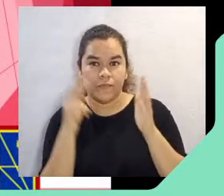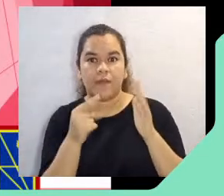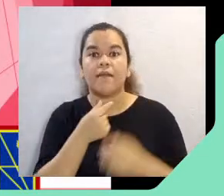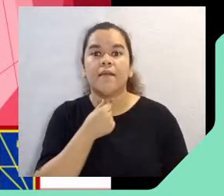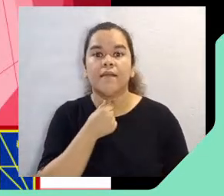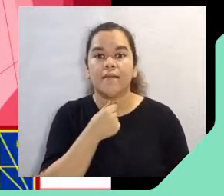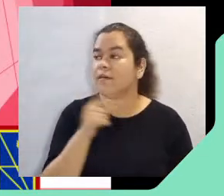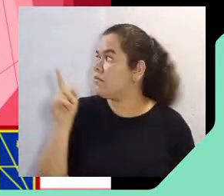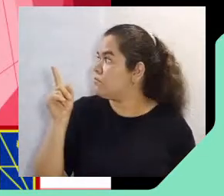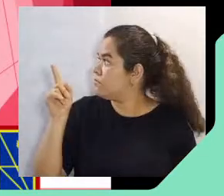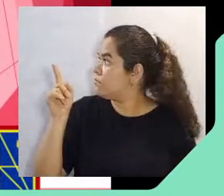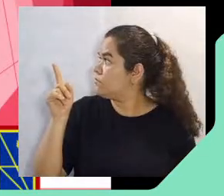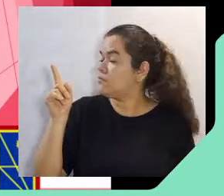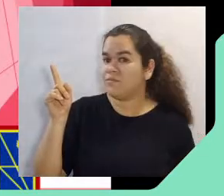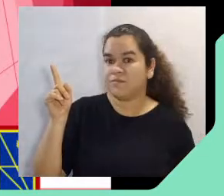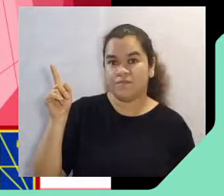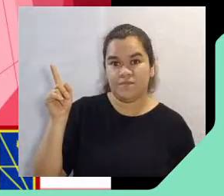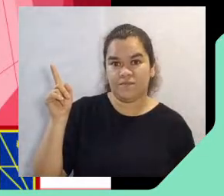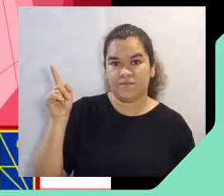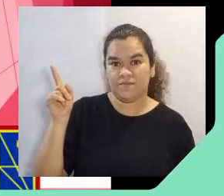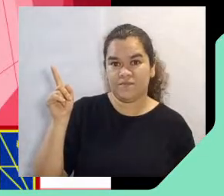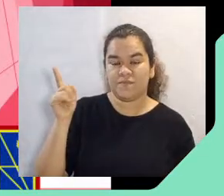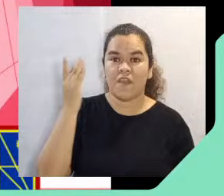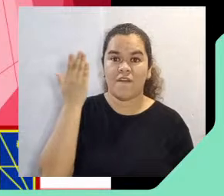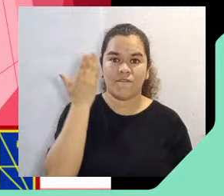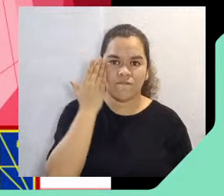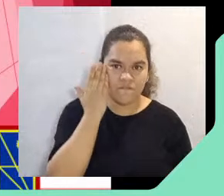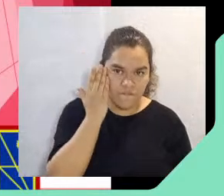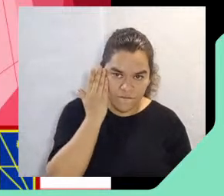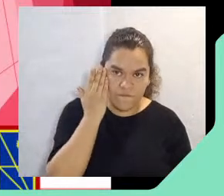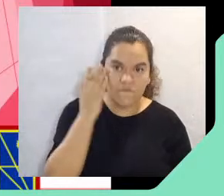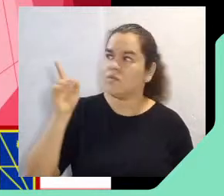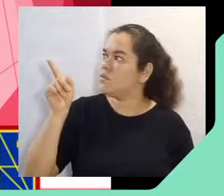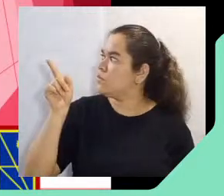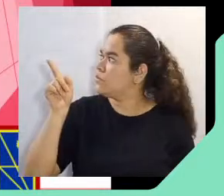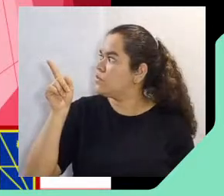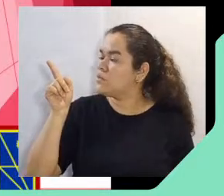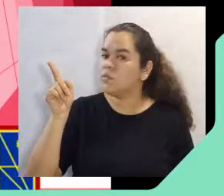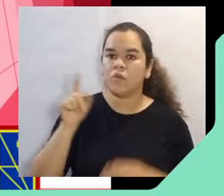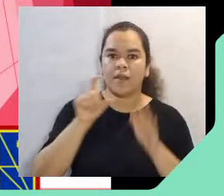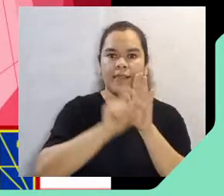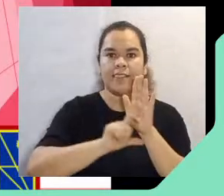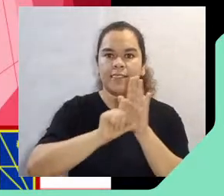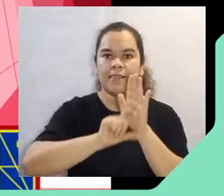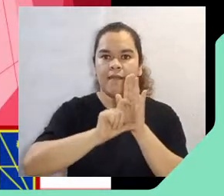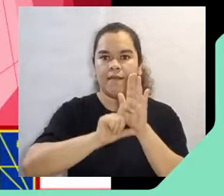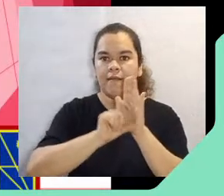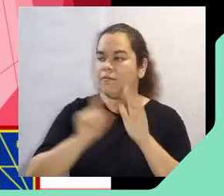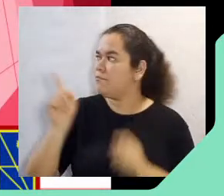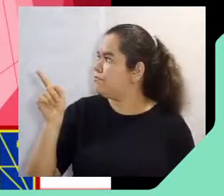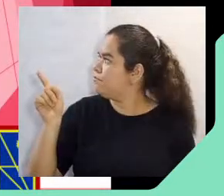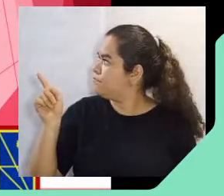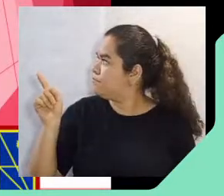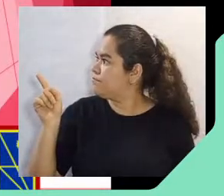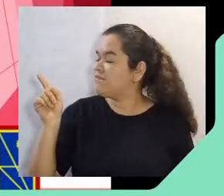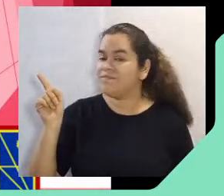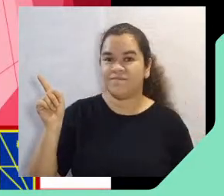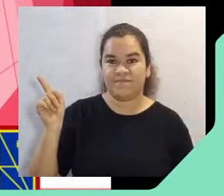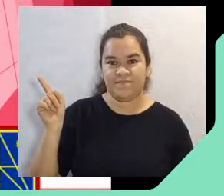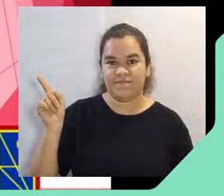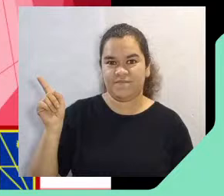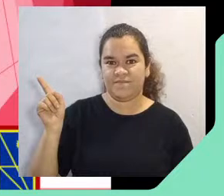encontrar en el Face como uneacorrientes.9 y en el Instagram como uneacorrientes